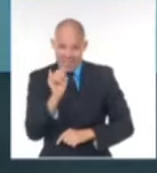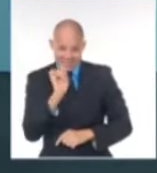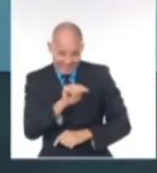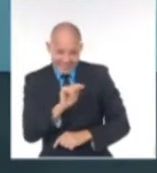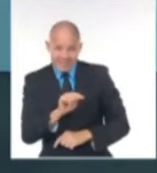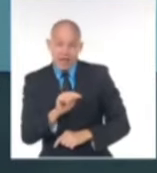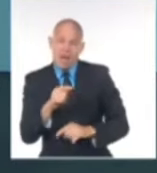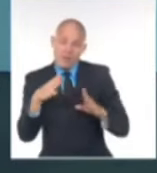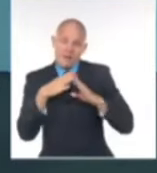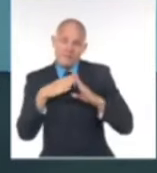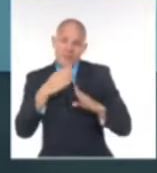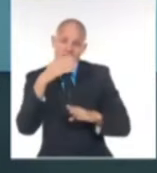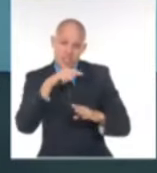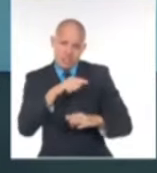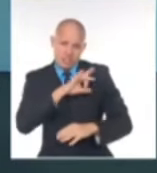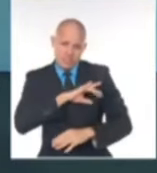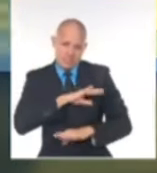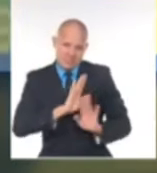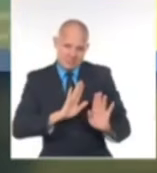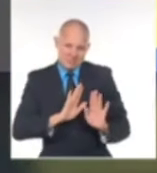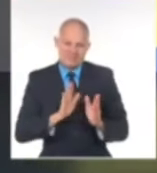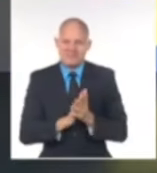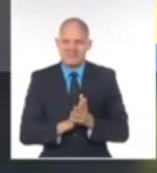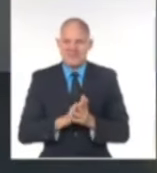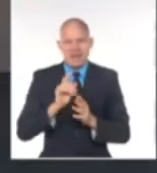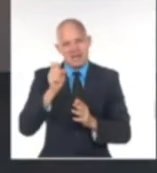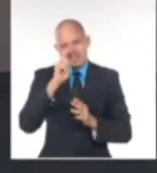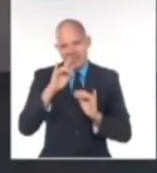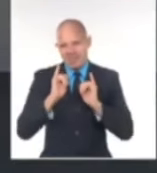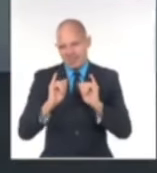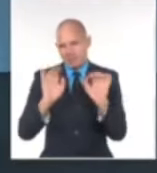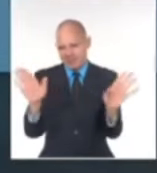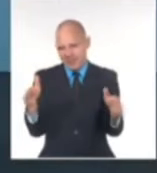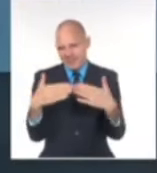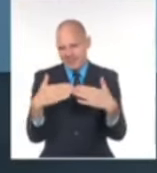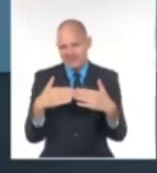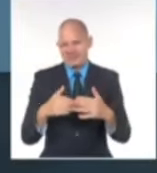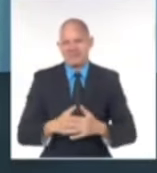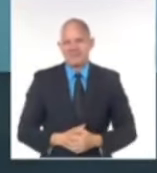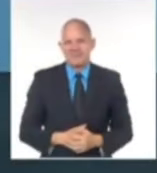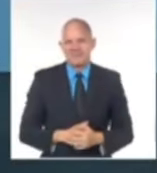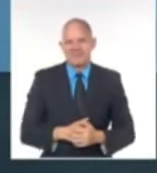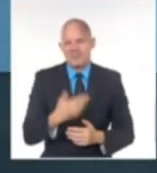Yasmani Acosta. Y de esta manera cerramos los deportes en el Estelar. Buenas noches.